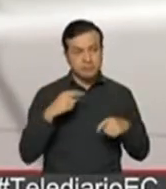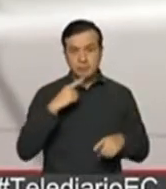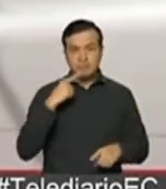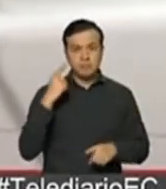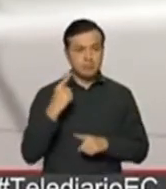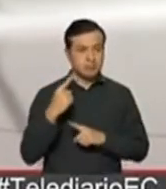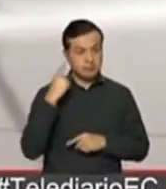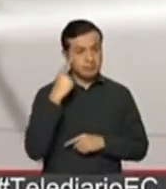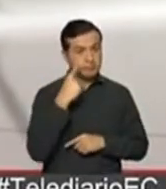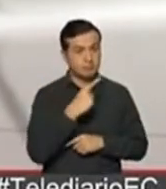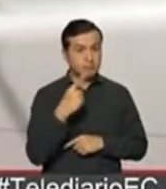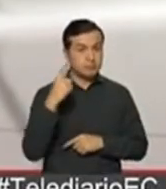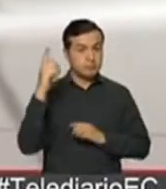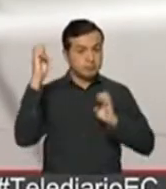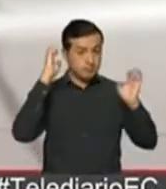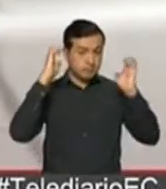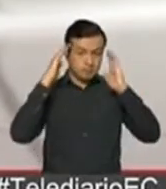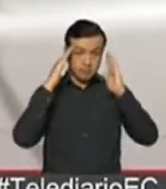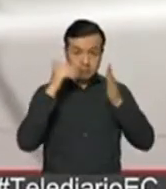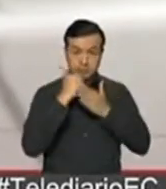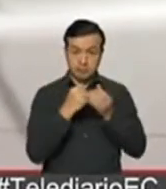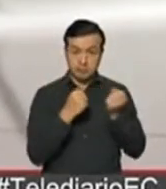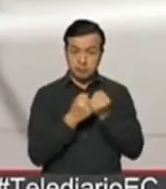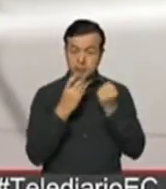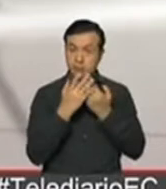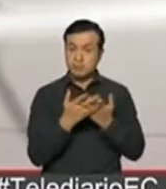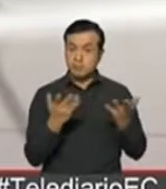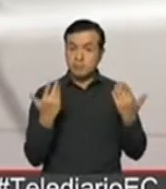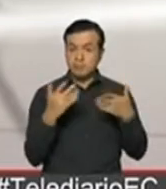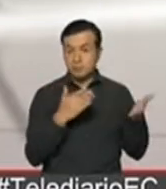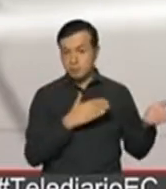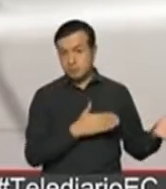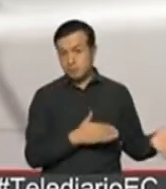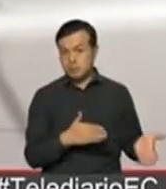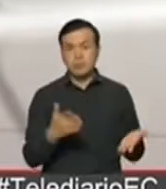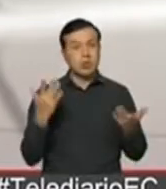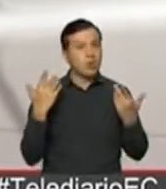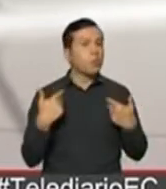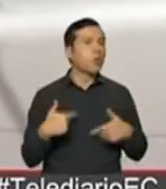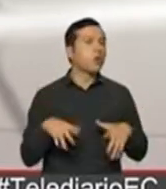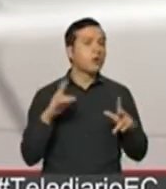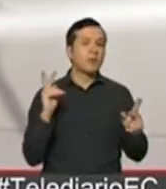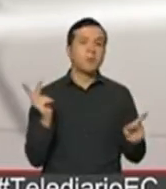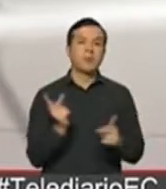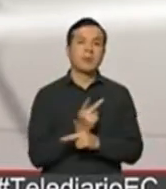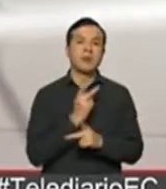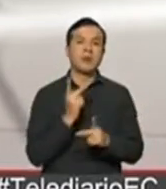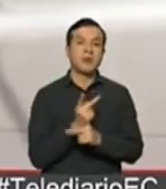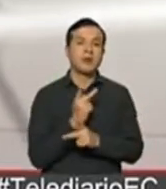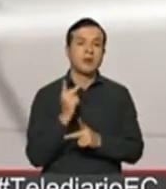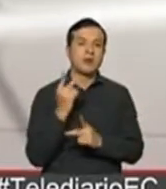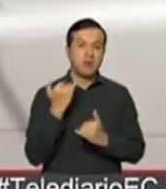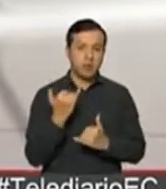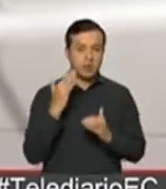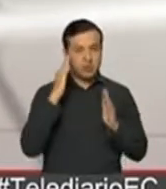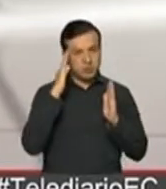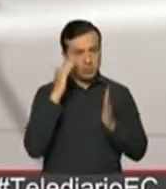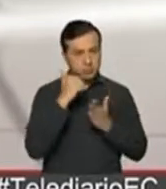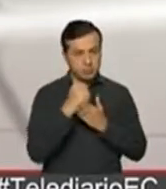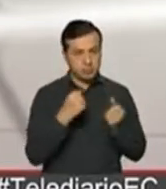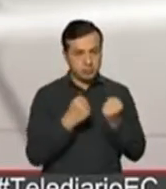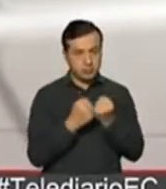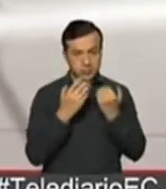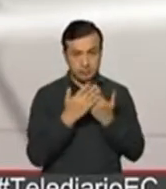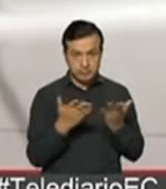con esa parte táctica y para estar listos para cualquier amenaza que existe en el presente es